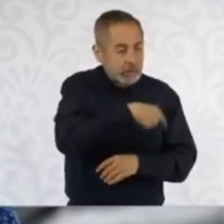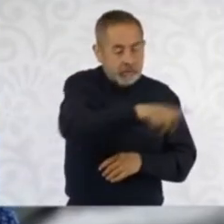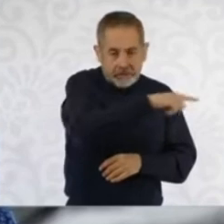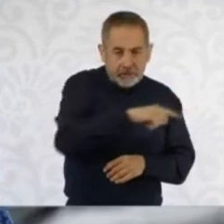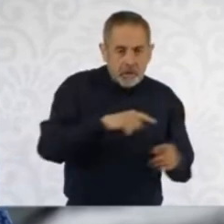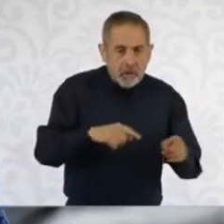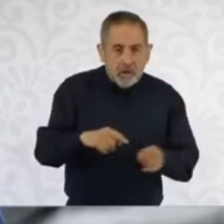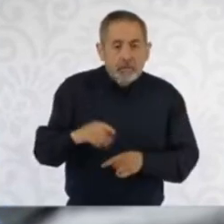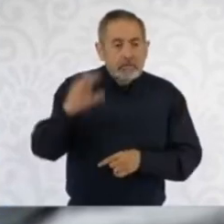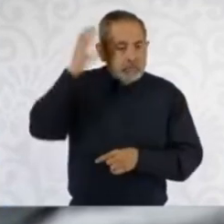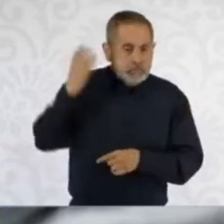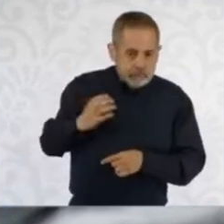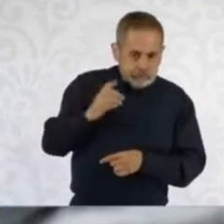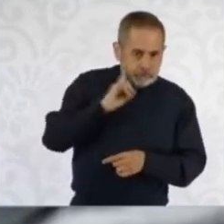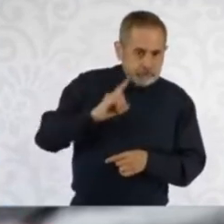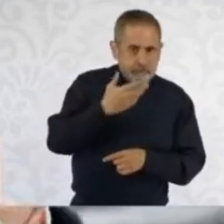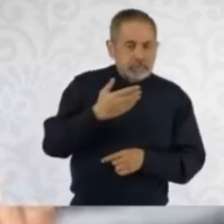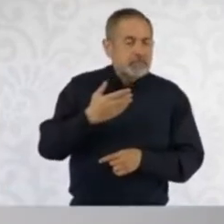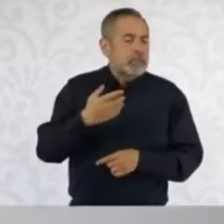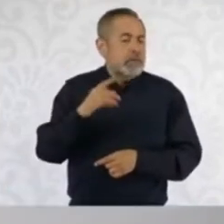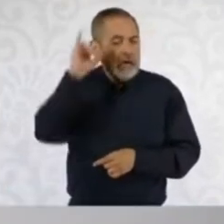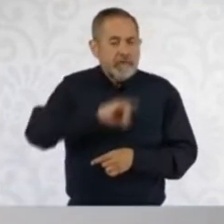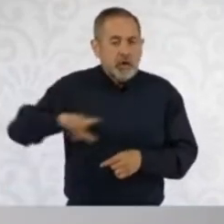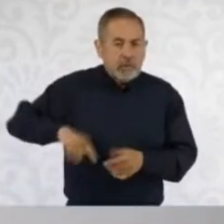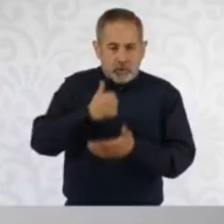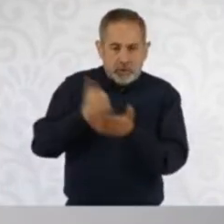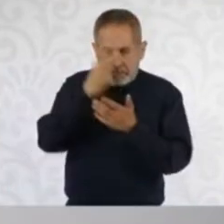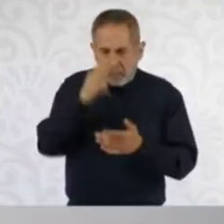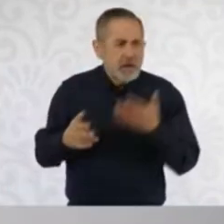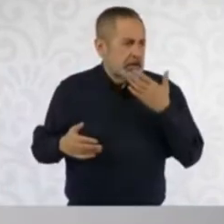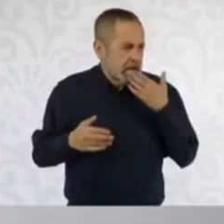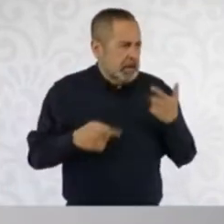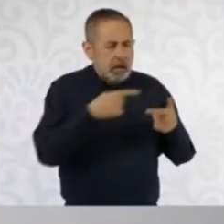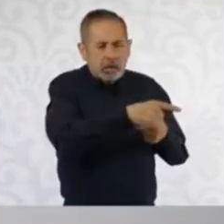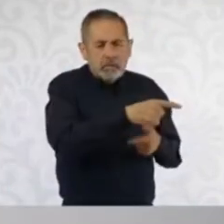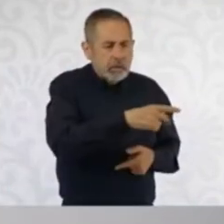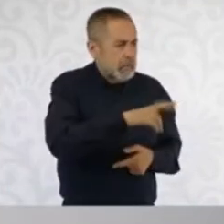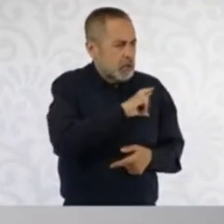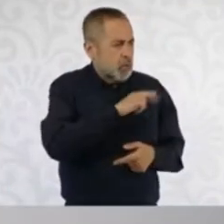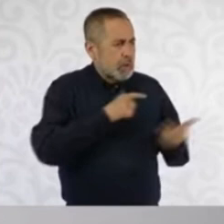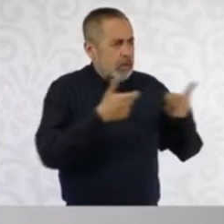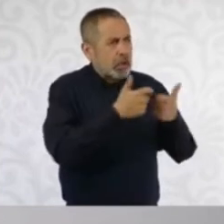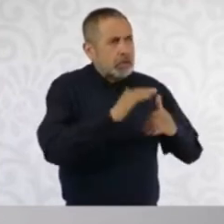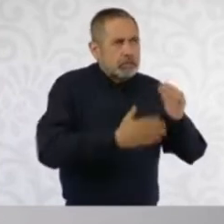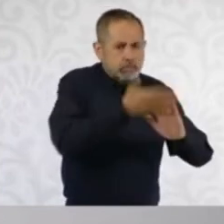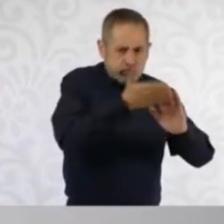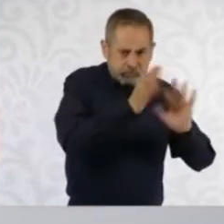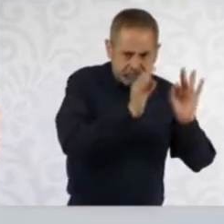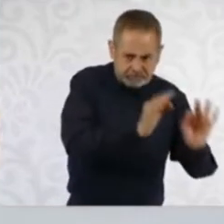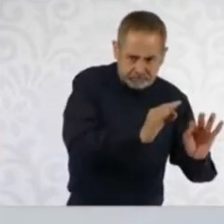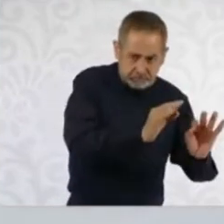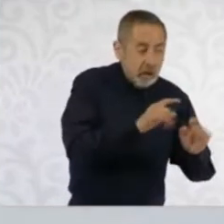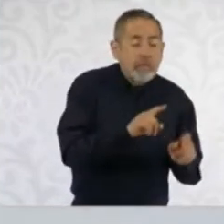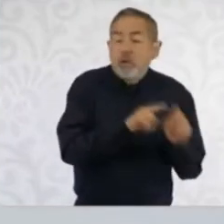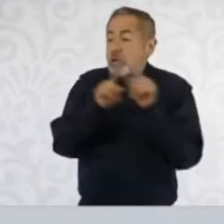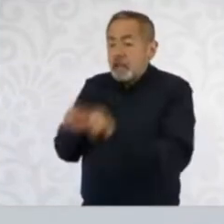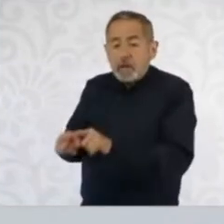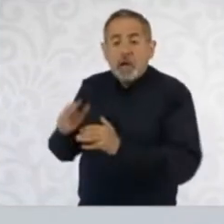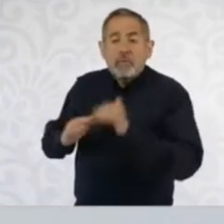Y Clara pues tiene esta visión también, que está bien que haya producción privada de vivienda, pero tiene que haber producción social de